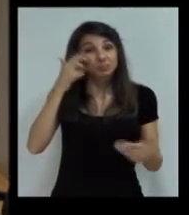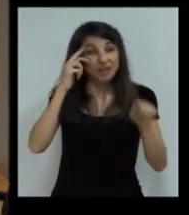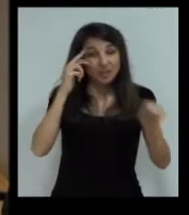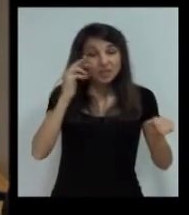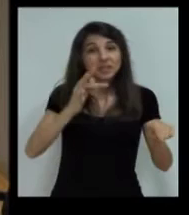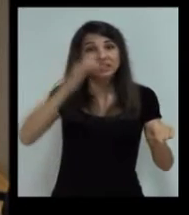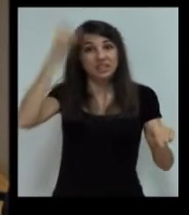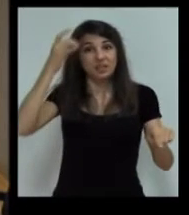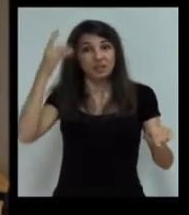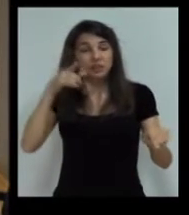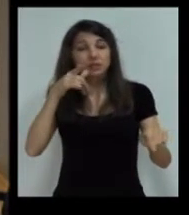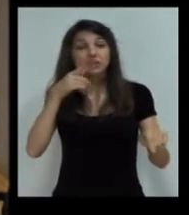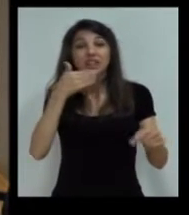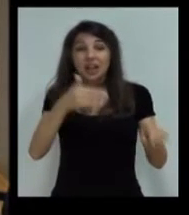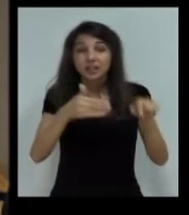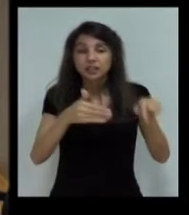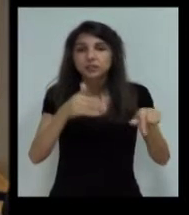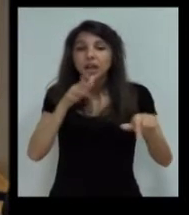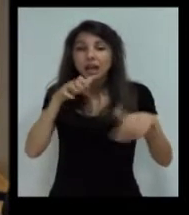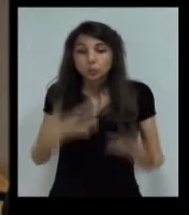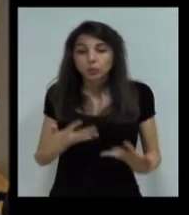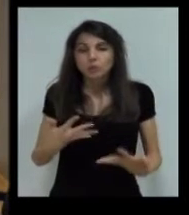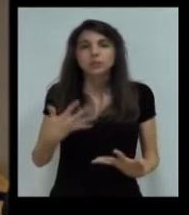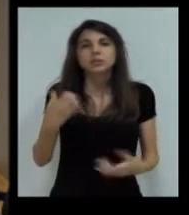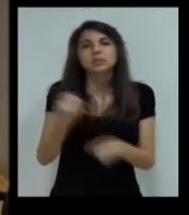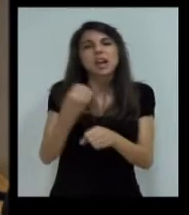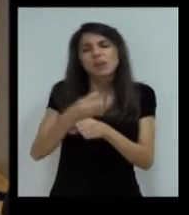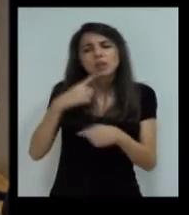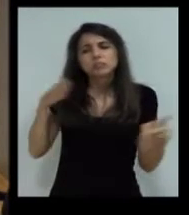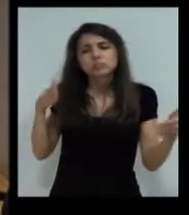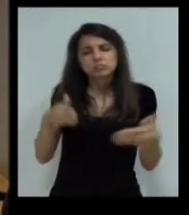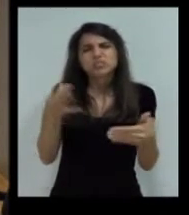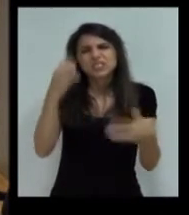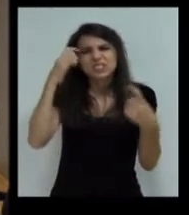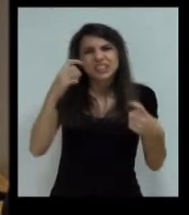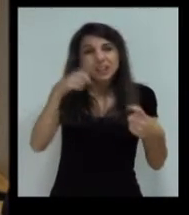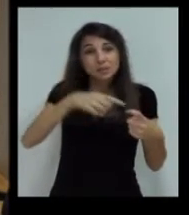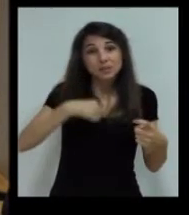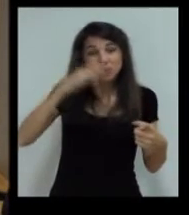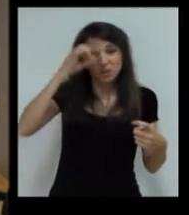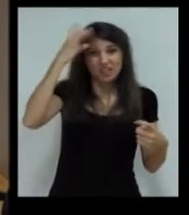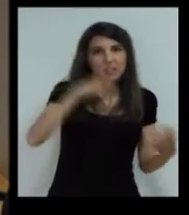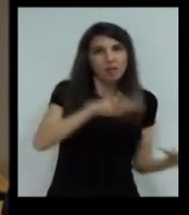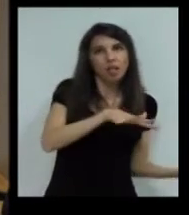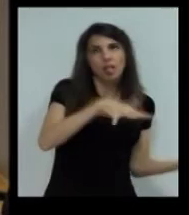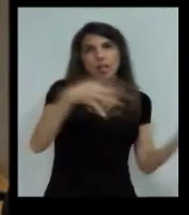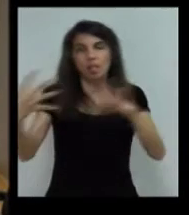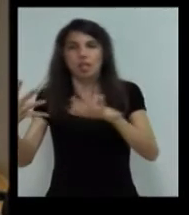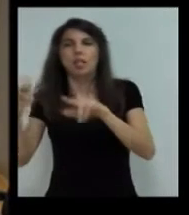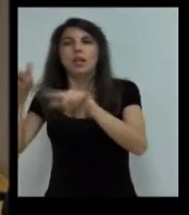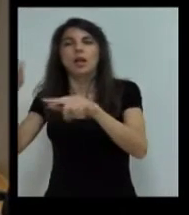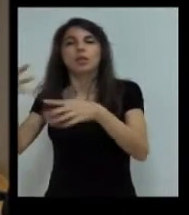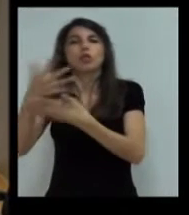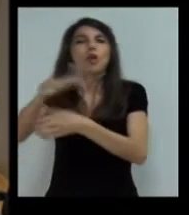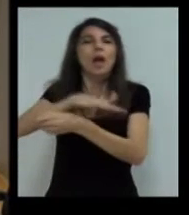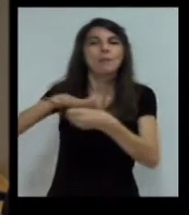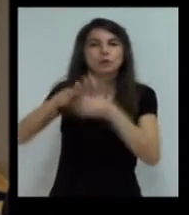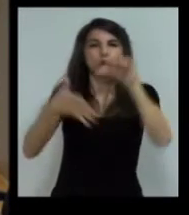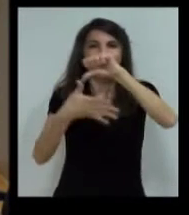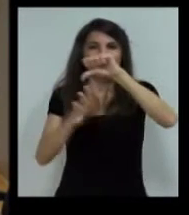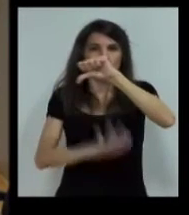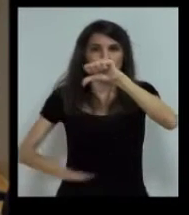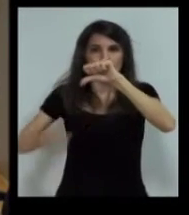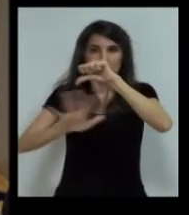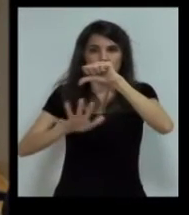está trabajando en la línea de exportar, trasladar esta iniciativa a todo el ámbito latinoamericano. Y de hecho en el ámbito latinoamericano ya se